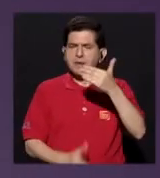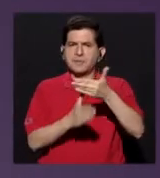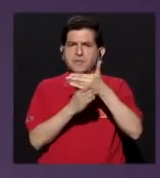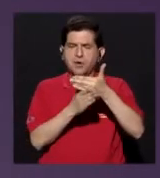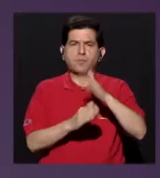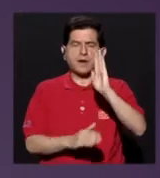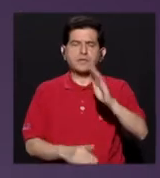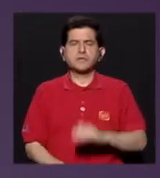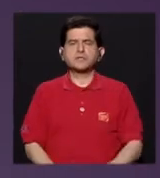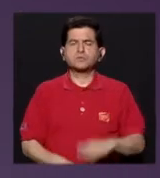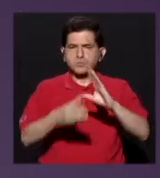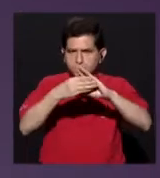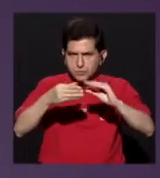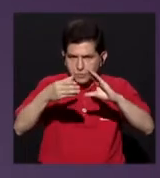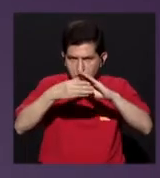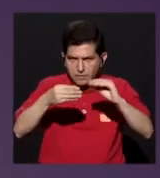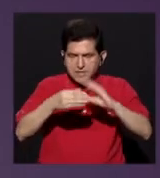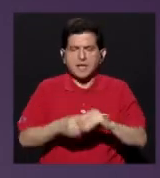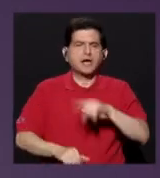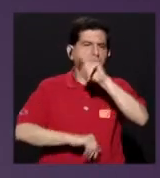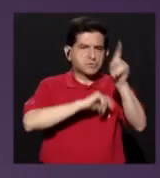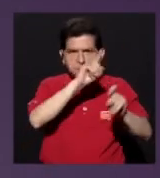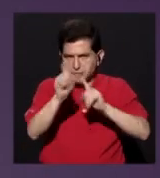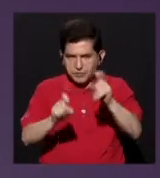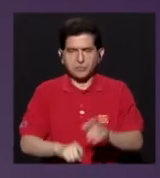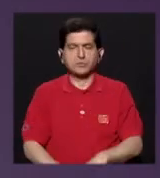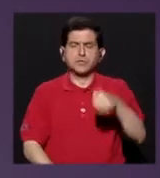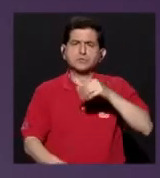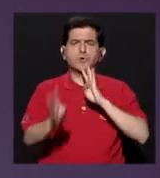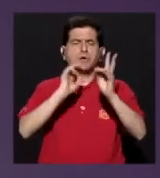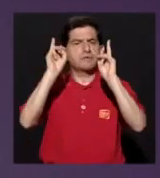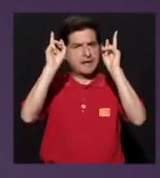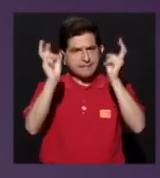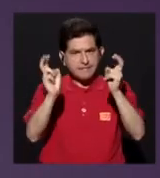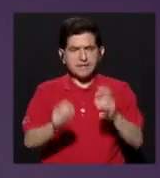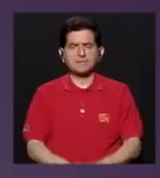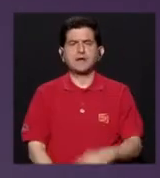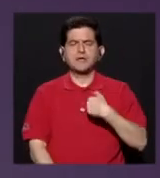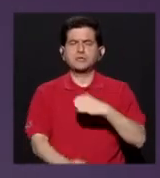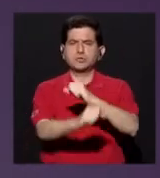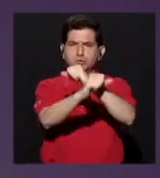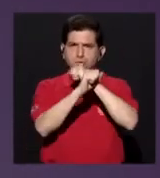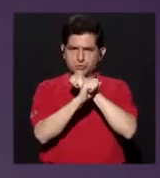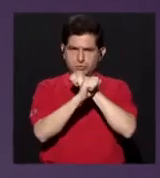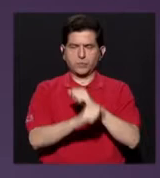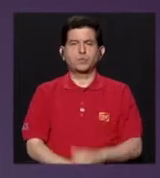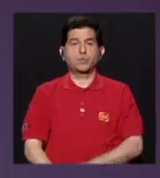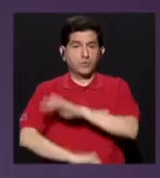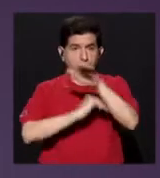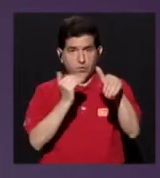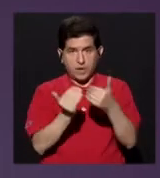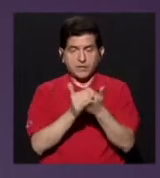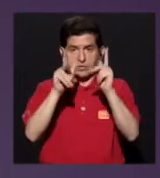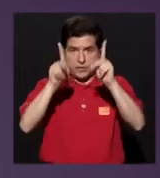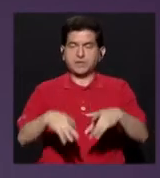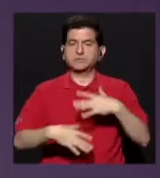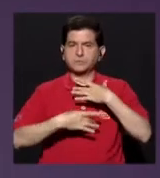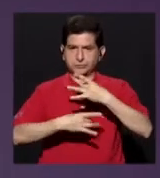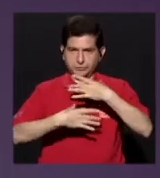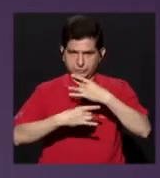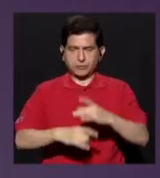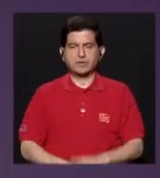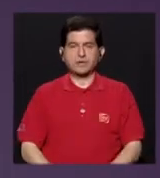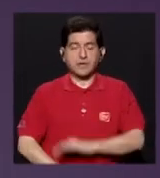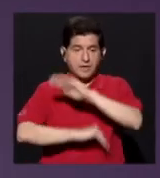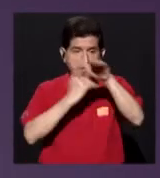sus observaciones, comentarios y preguntas. Hoy vamos a hablar de un tema que estoy totalmente segura que a todos y todas nos interesa,